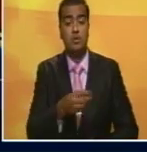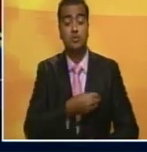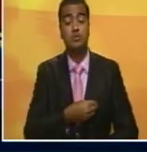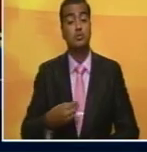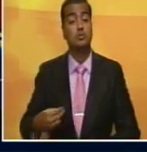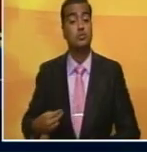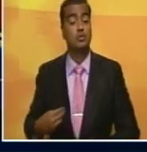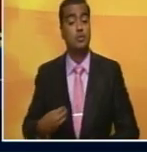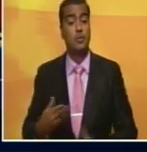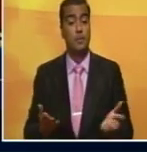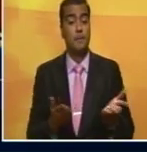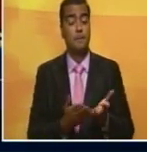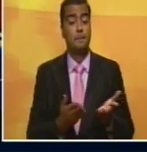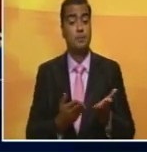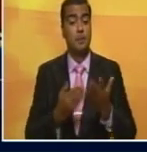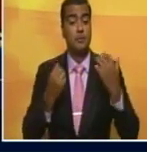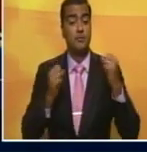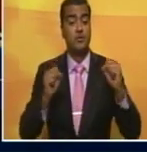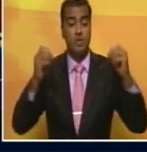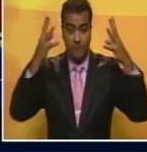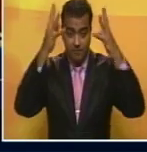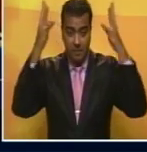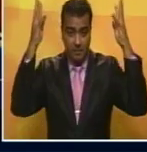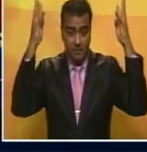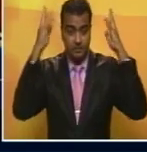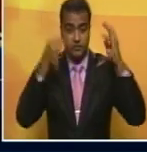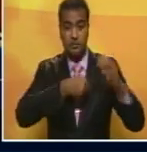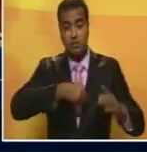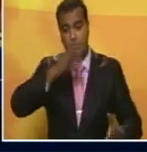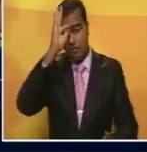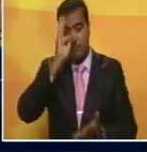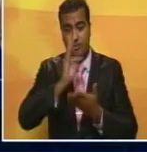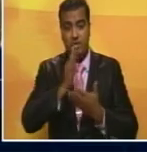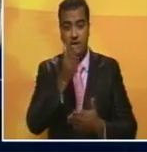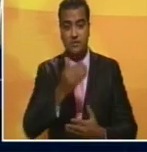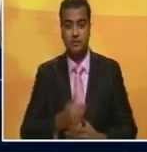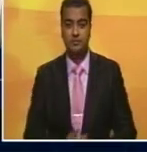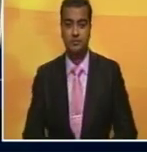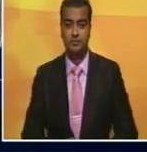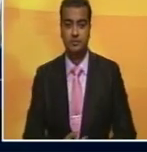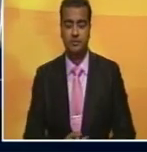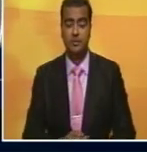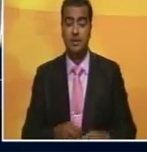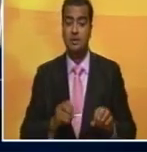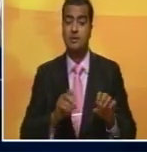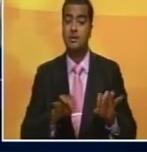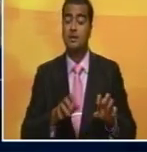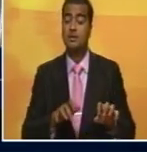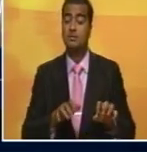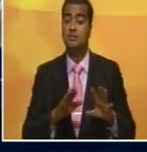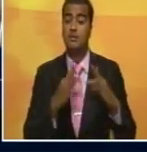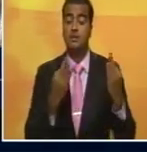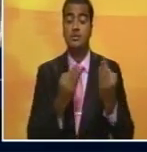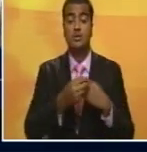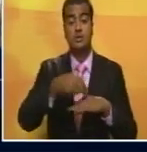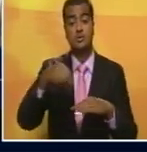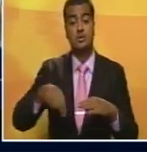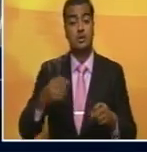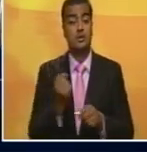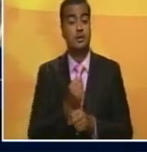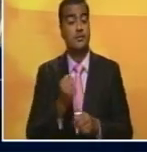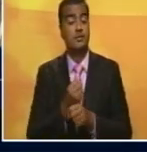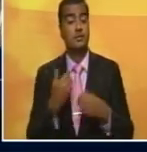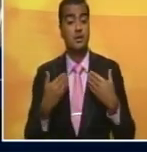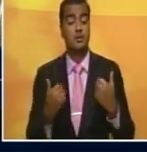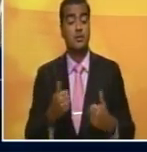nosotros como Colegio de Profesionales de la Enfermería damos fe de ello. Por su parte, el secretario ejecutivo de la Federación Nacional de Trabajadores de